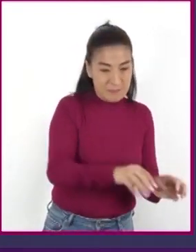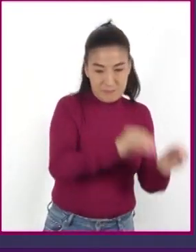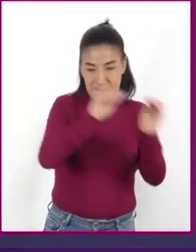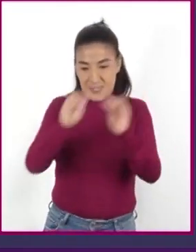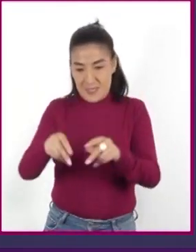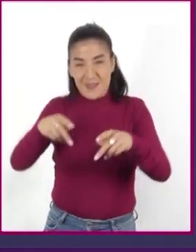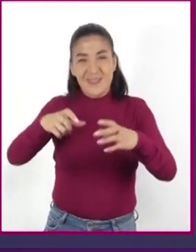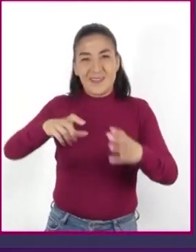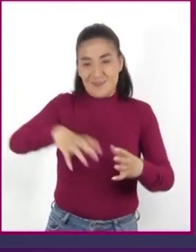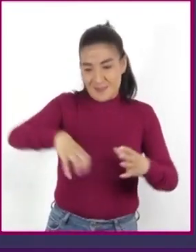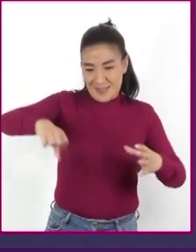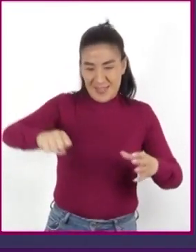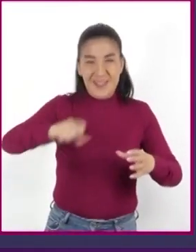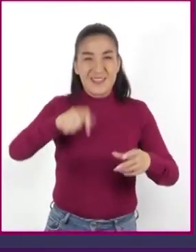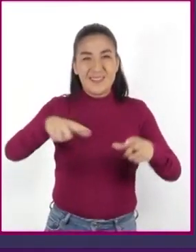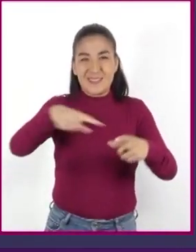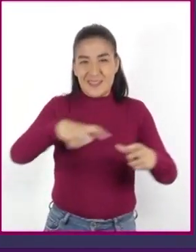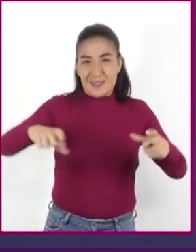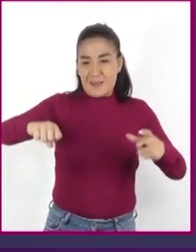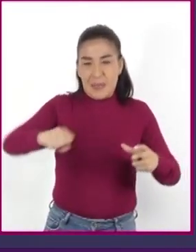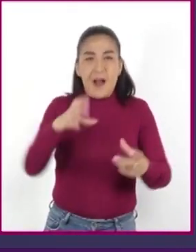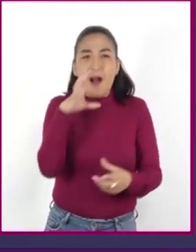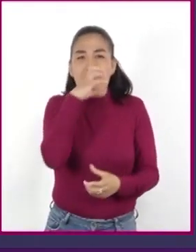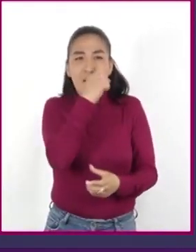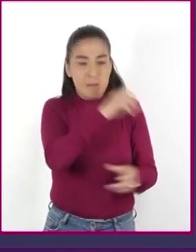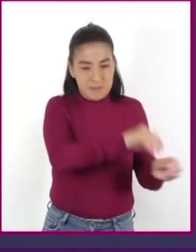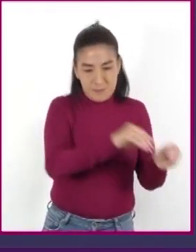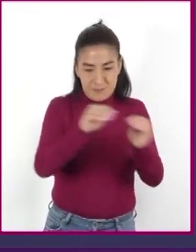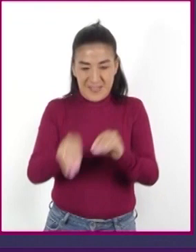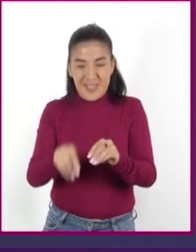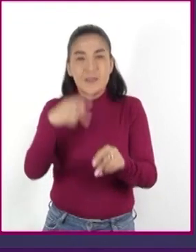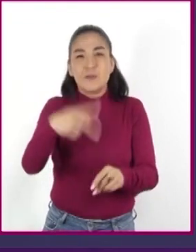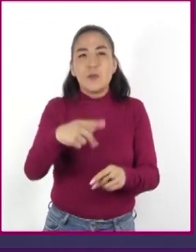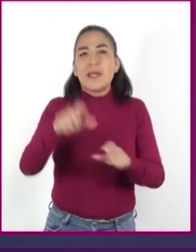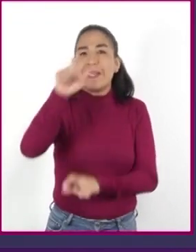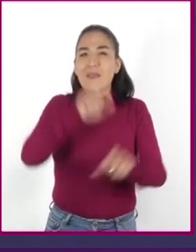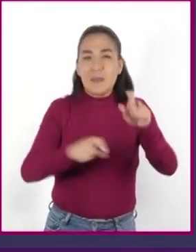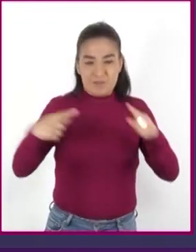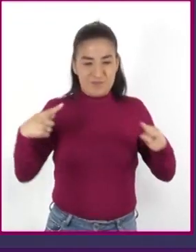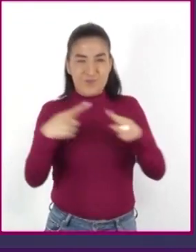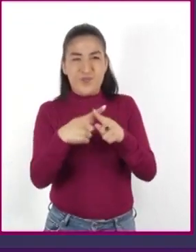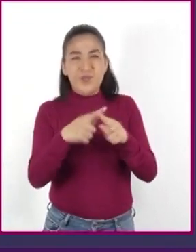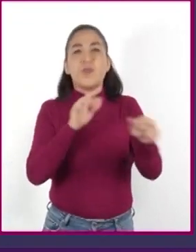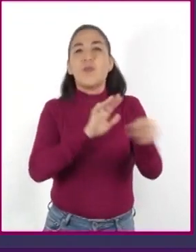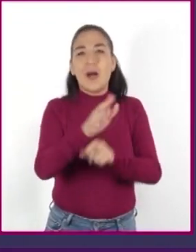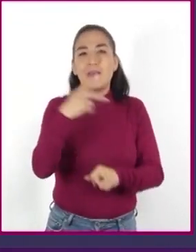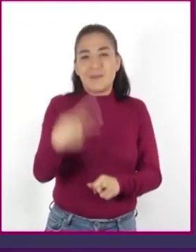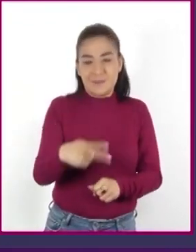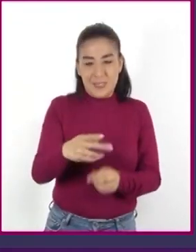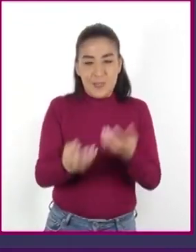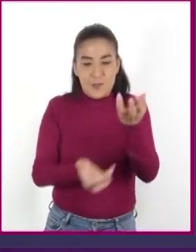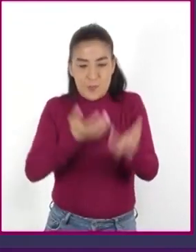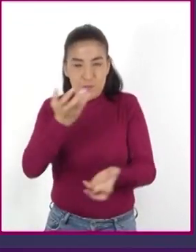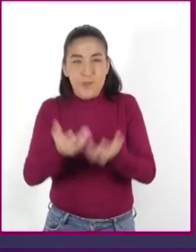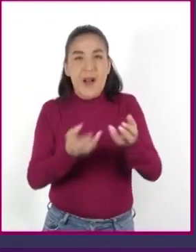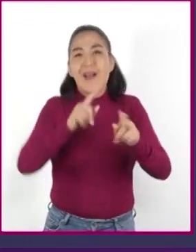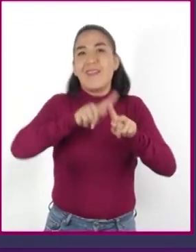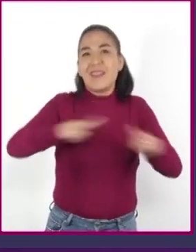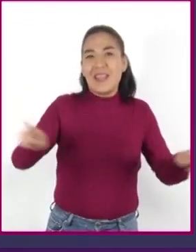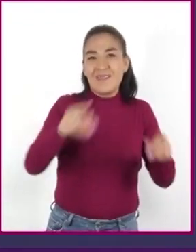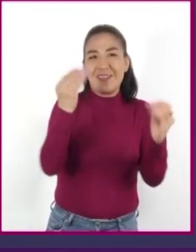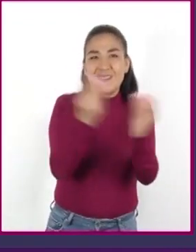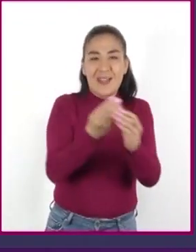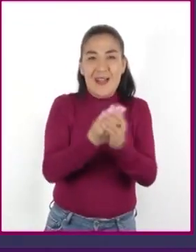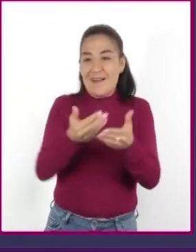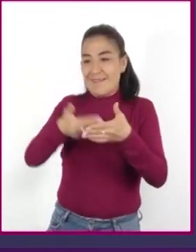caliente? Sucede una reacción química que produce que la masa se transforme en una sustancia con propiedades diferentes a